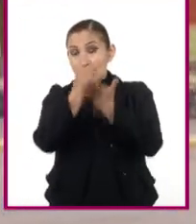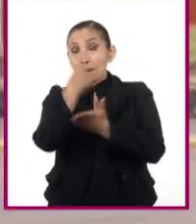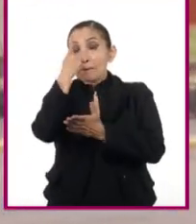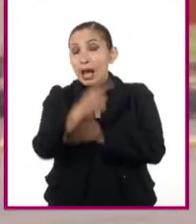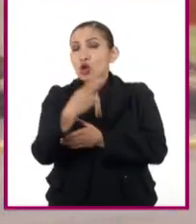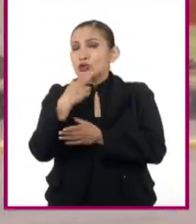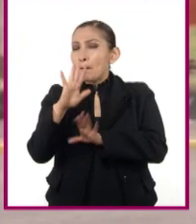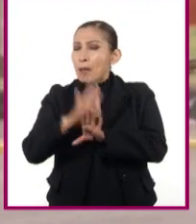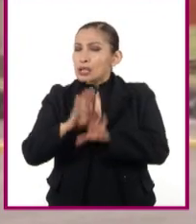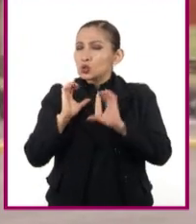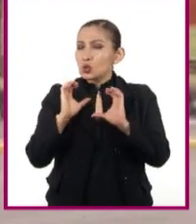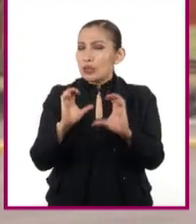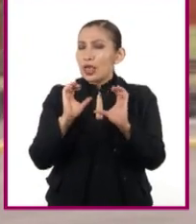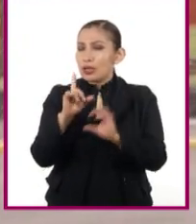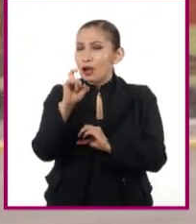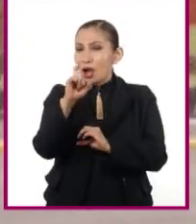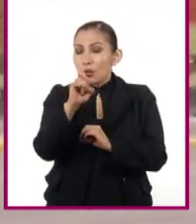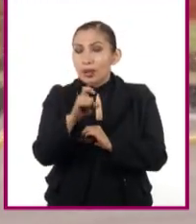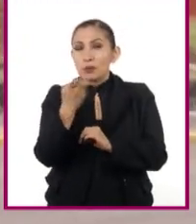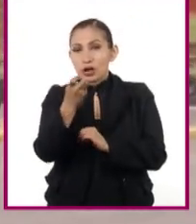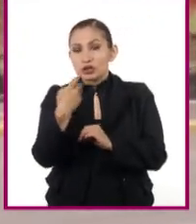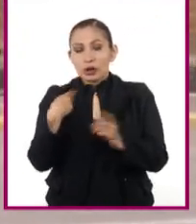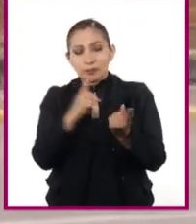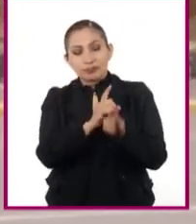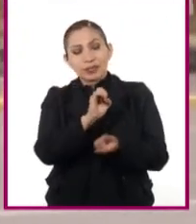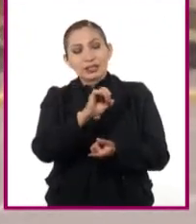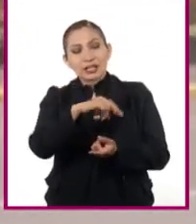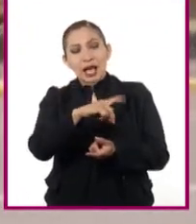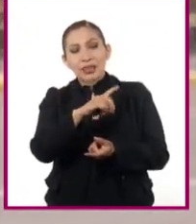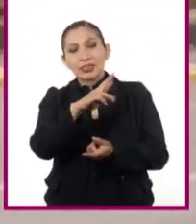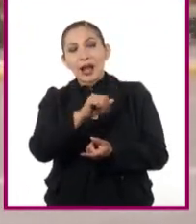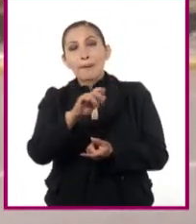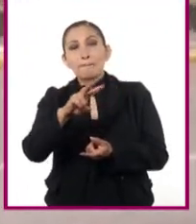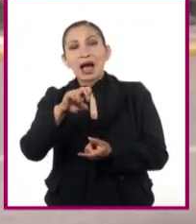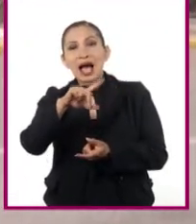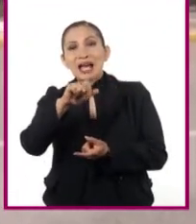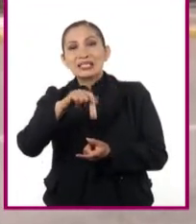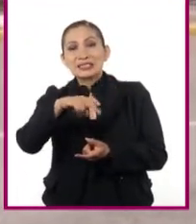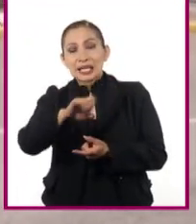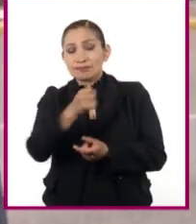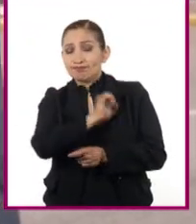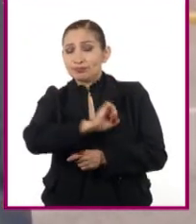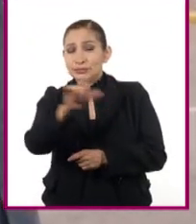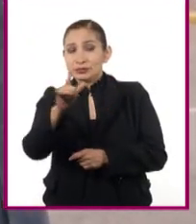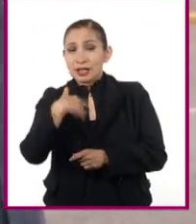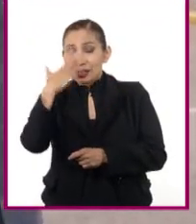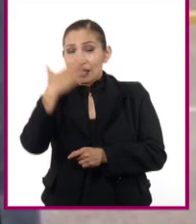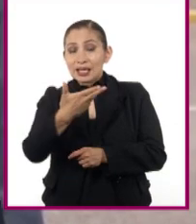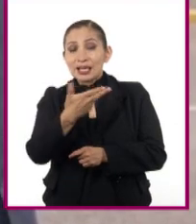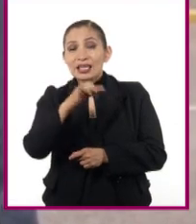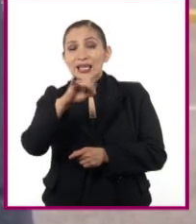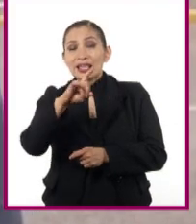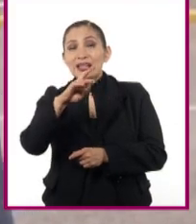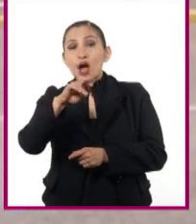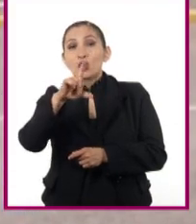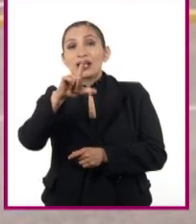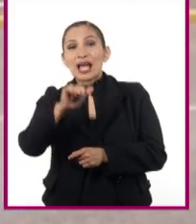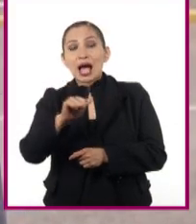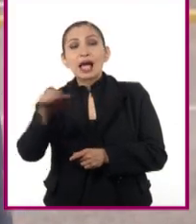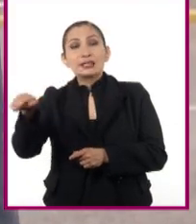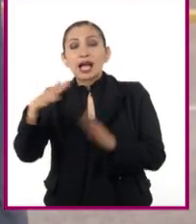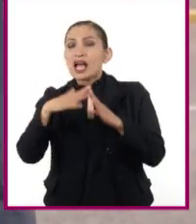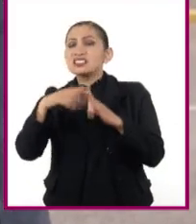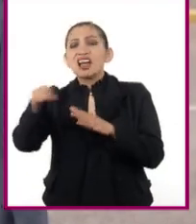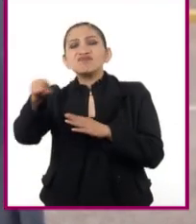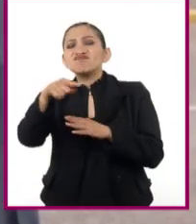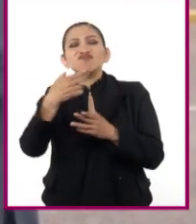ayudar a tener un uso más responsable del vital líquido y para ello estoy con Sandra Vázquez, ella es especialista en hidráulica del IMTA. Y bueno, pues nos vas a platicar sobre esta